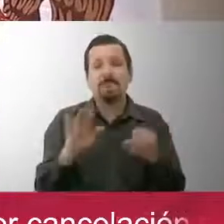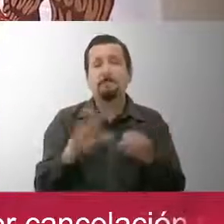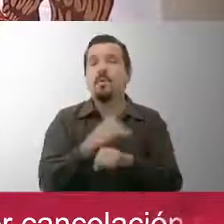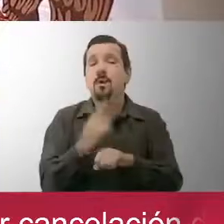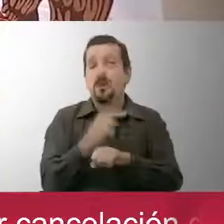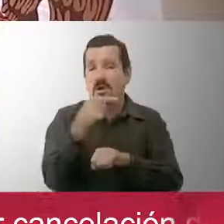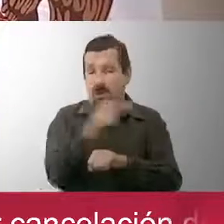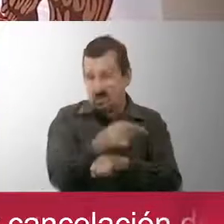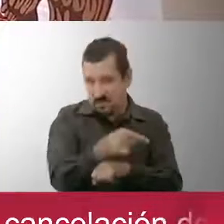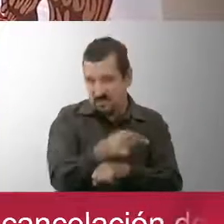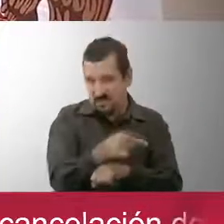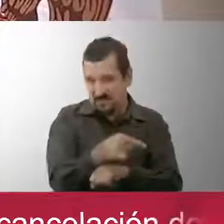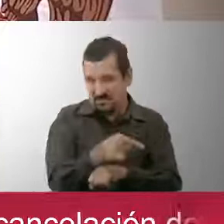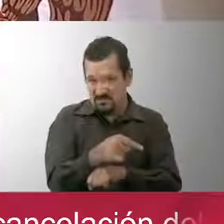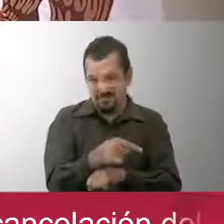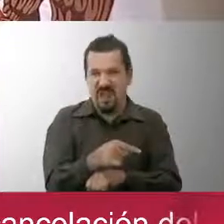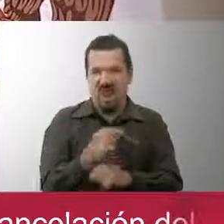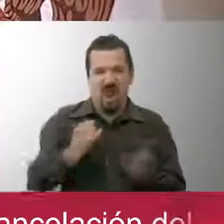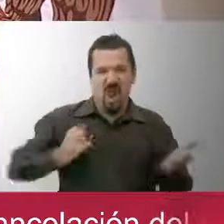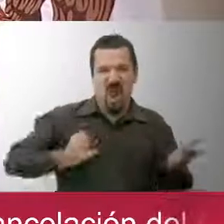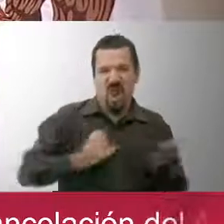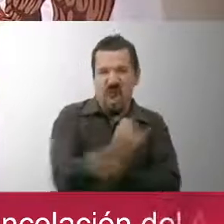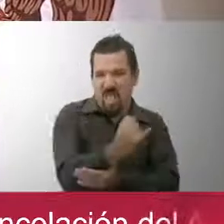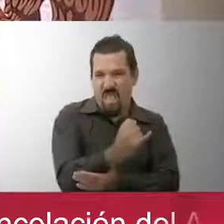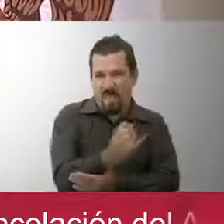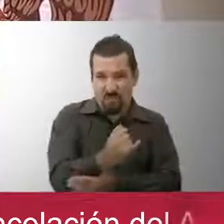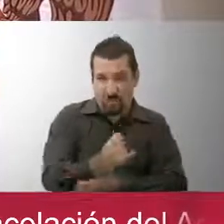de disposiciones judiciales